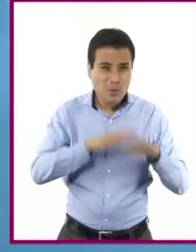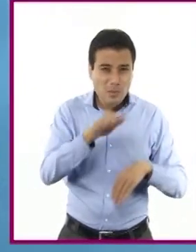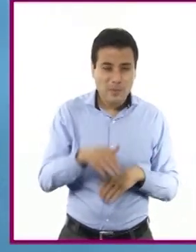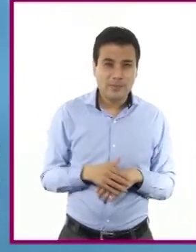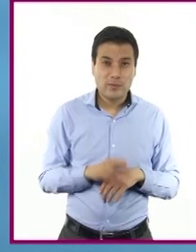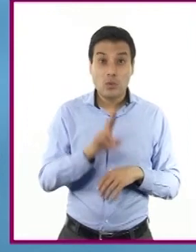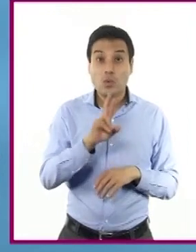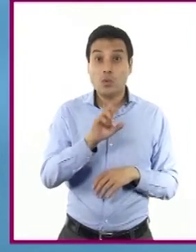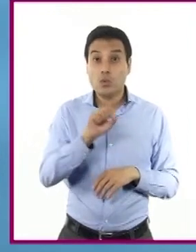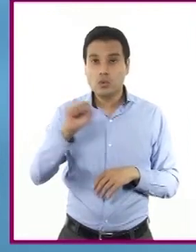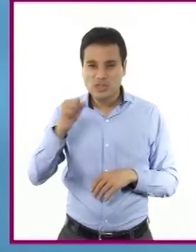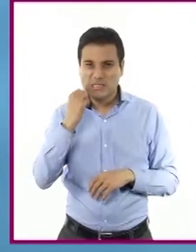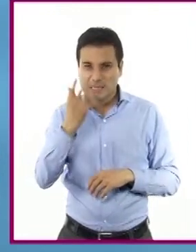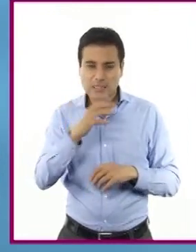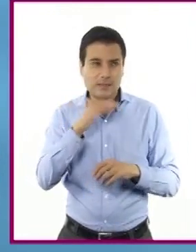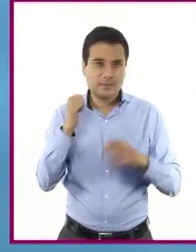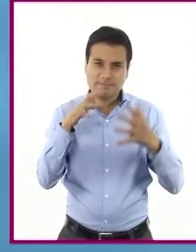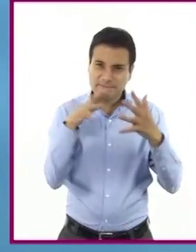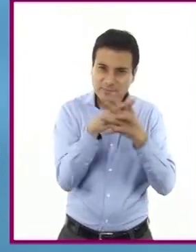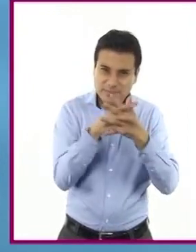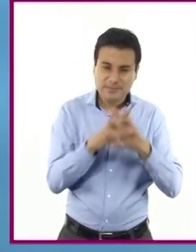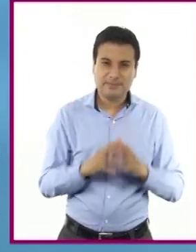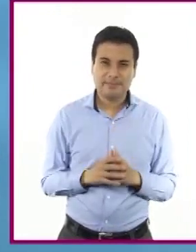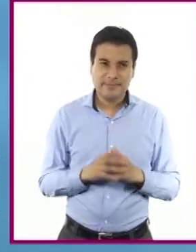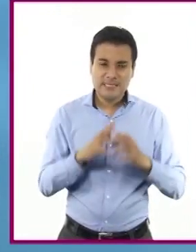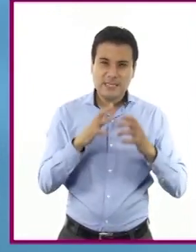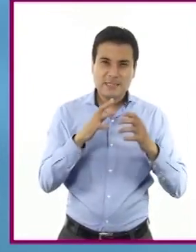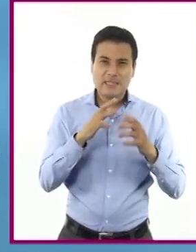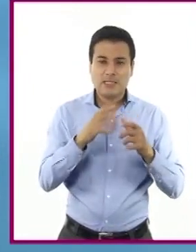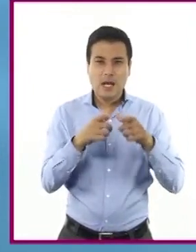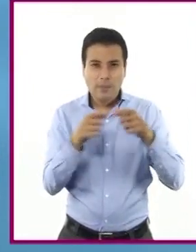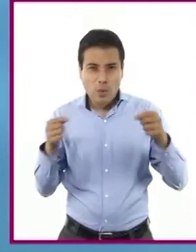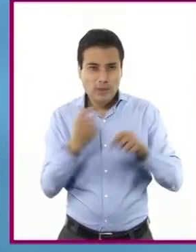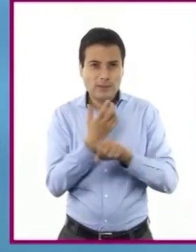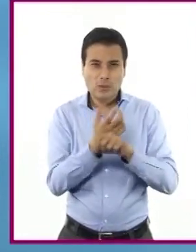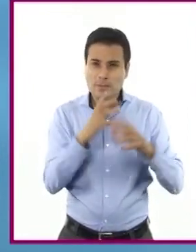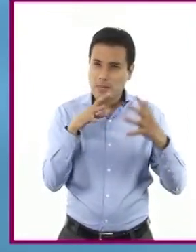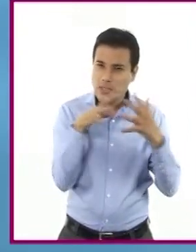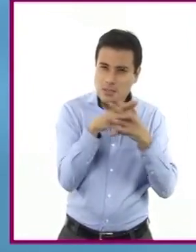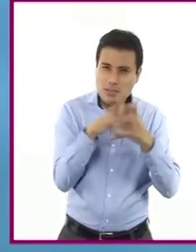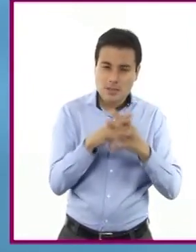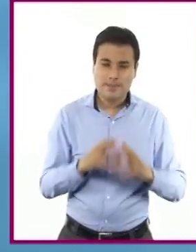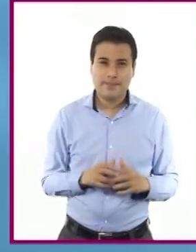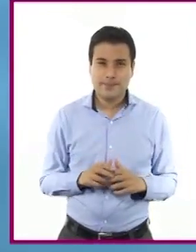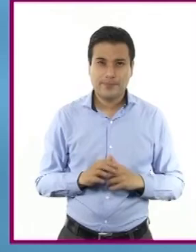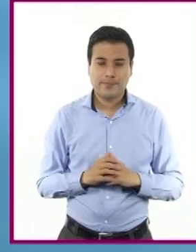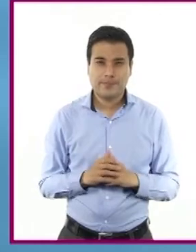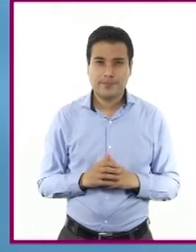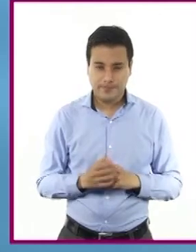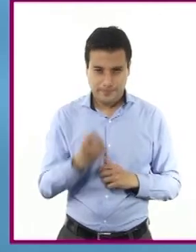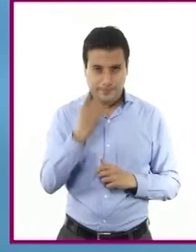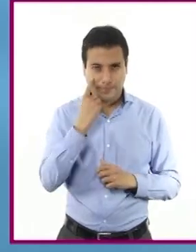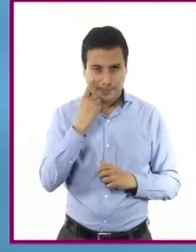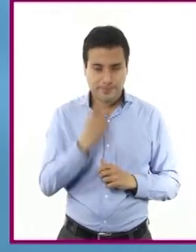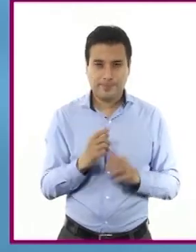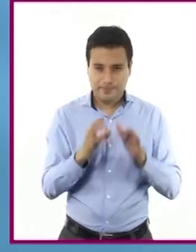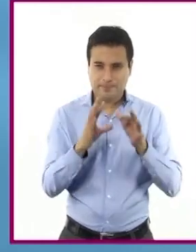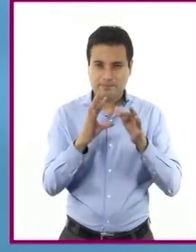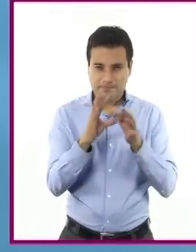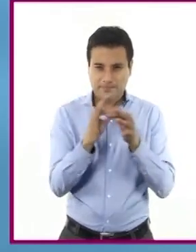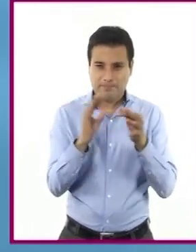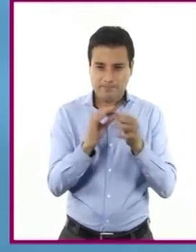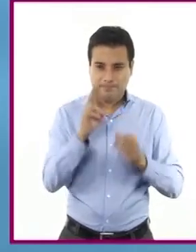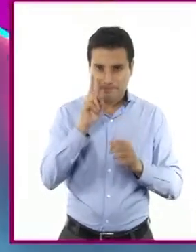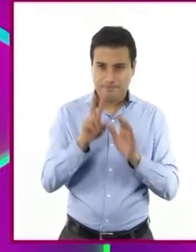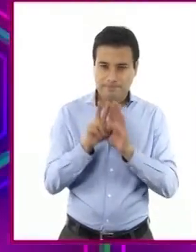soviéticos ante los alemanes ante los soviéticos, los japoneses ante los estadounidenses. Conozcamos más sobre el desenlace a través